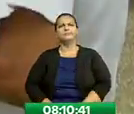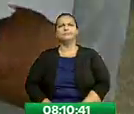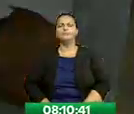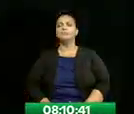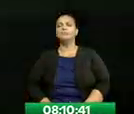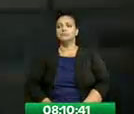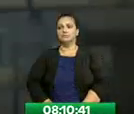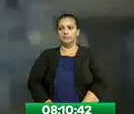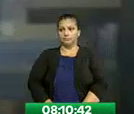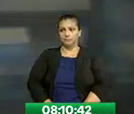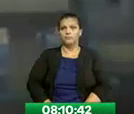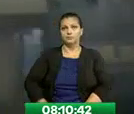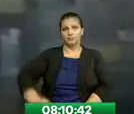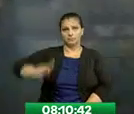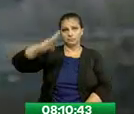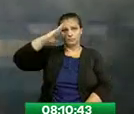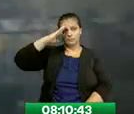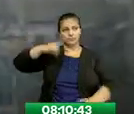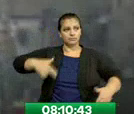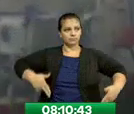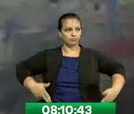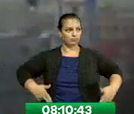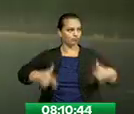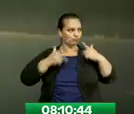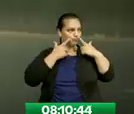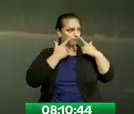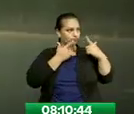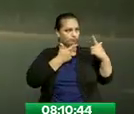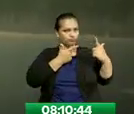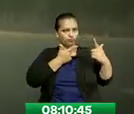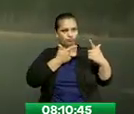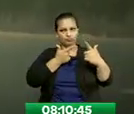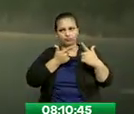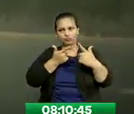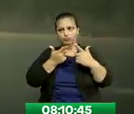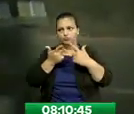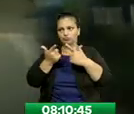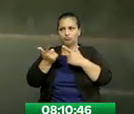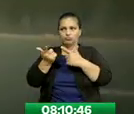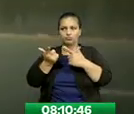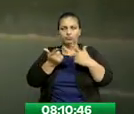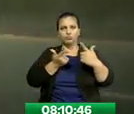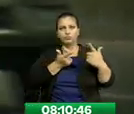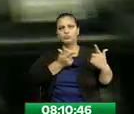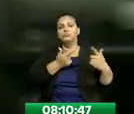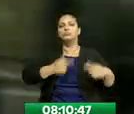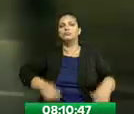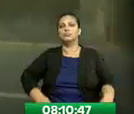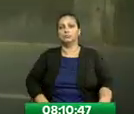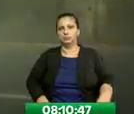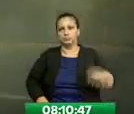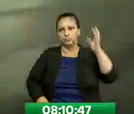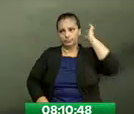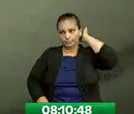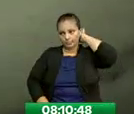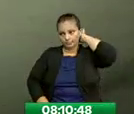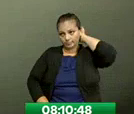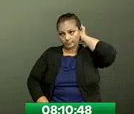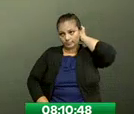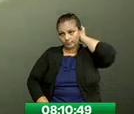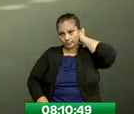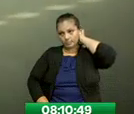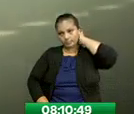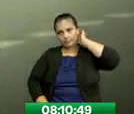privada continúa vigilante en los pasos peatonales y además el personal de la ATM permanece en zonas seguras de cruce y